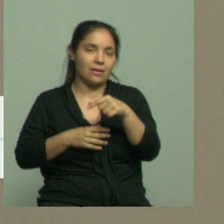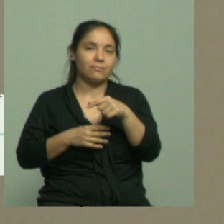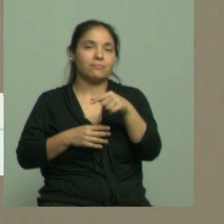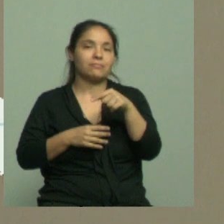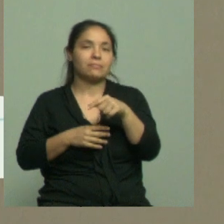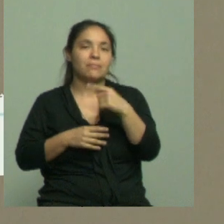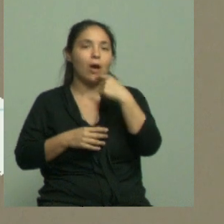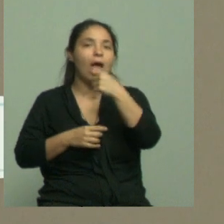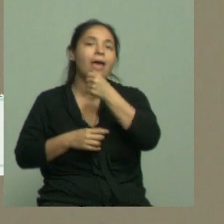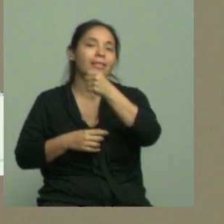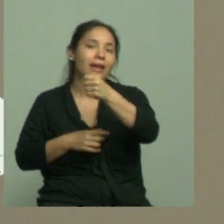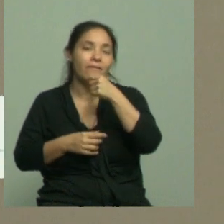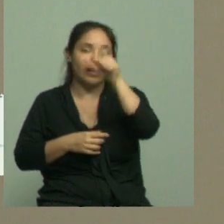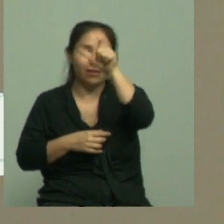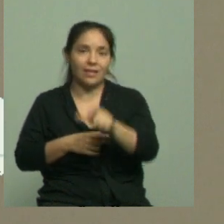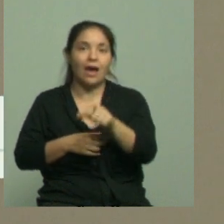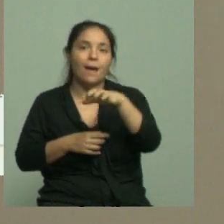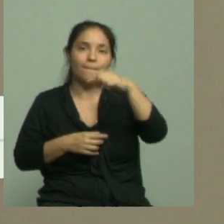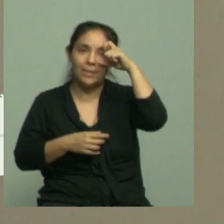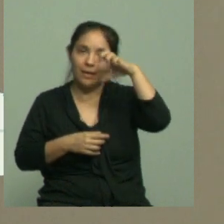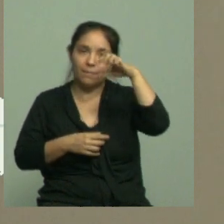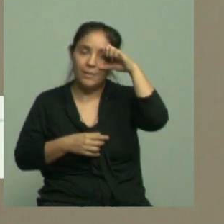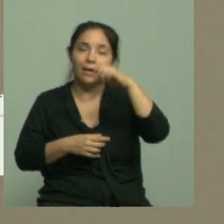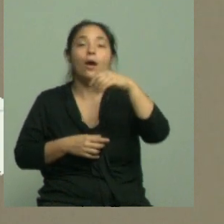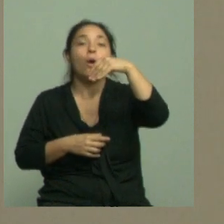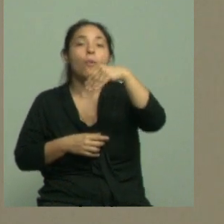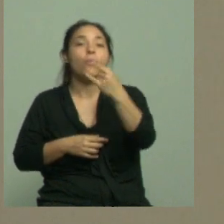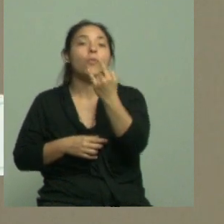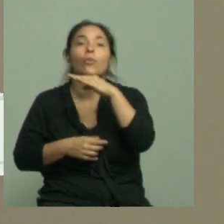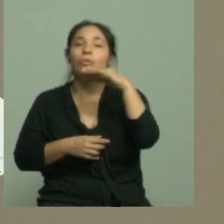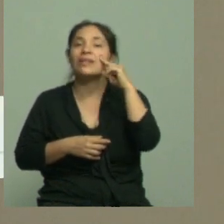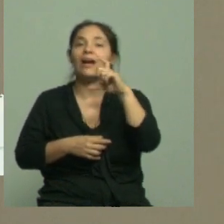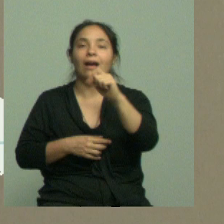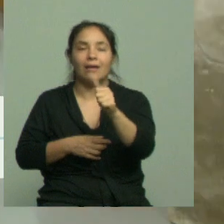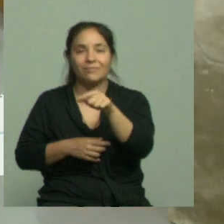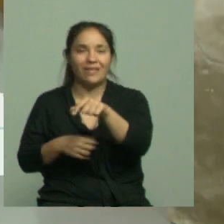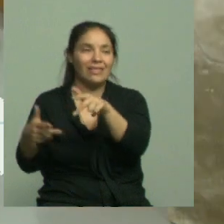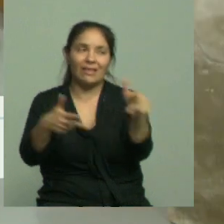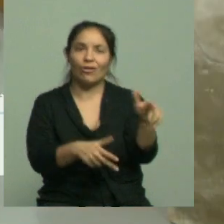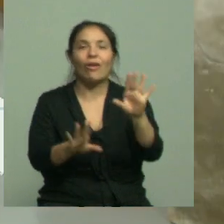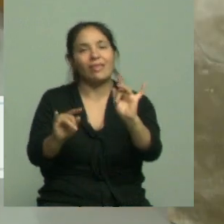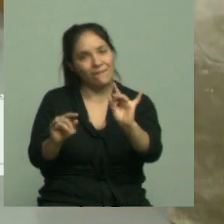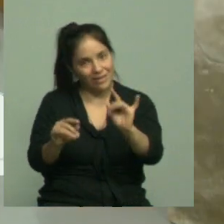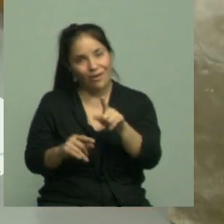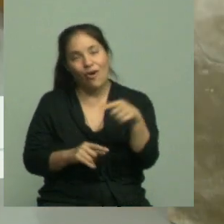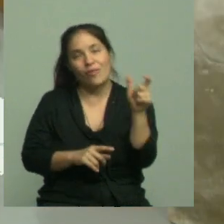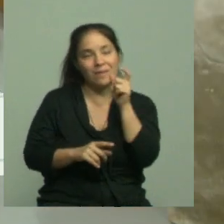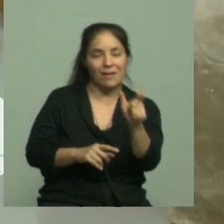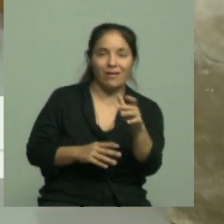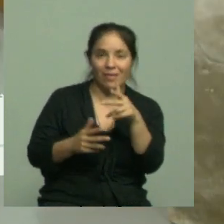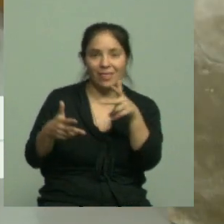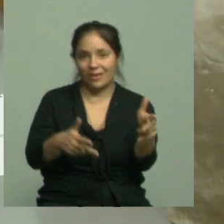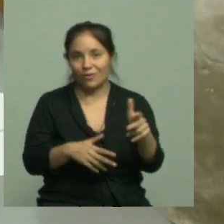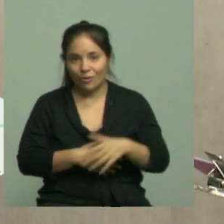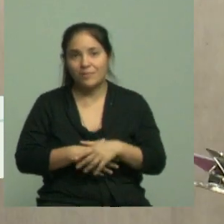las últimas horas, y Pepe Mujica dice que lo ve difícil. Él utilizó otro término y otra frase, pero básicamente dijo que él entiende